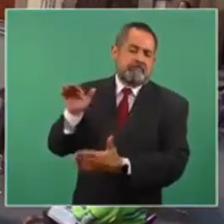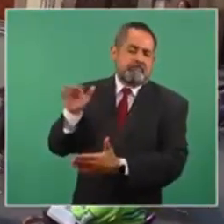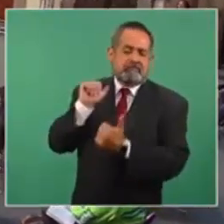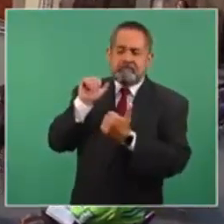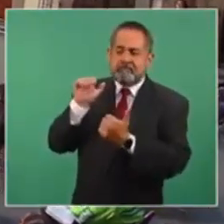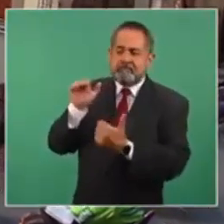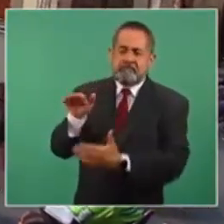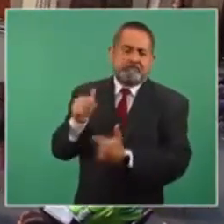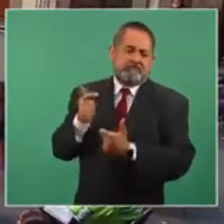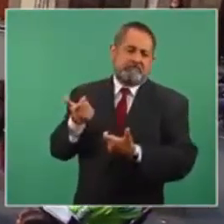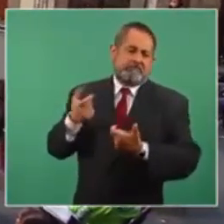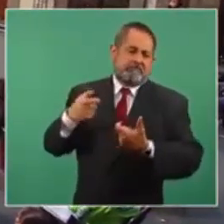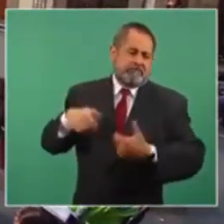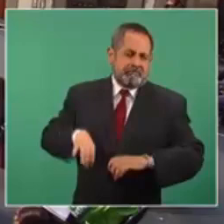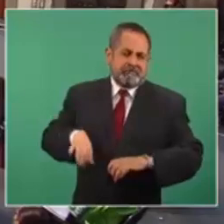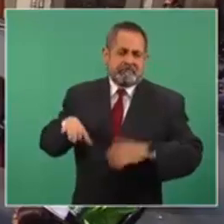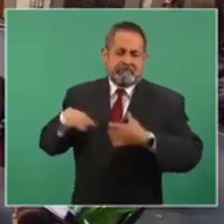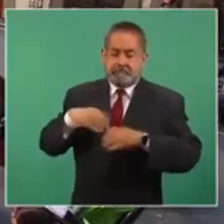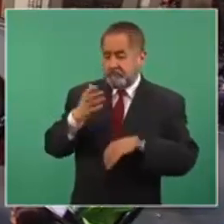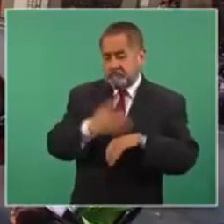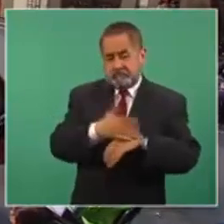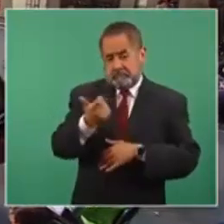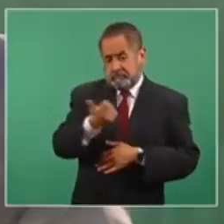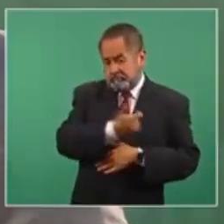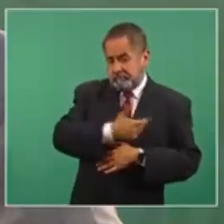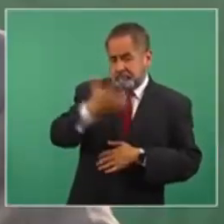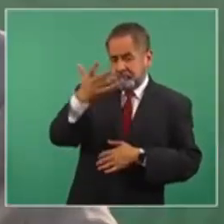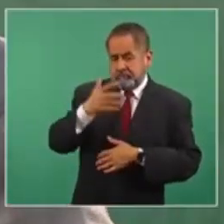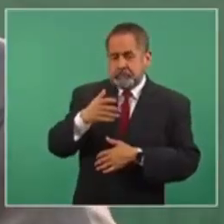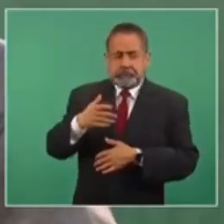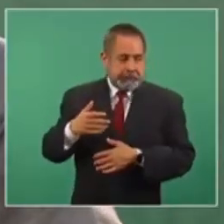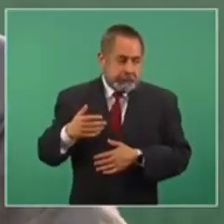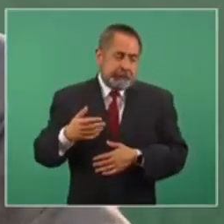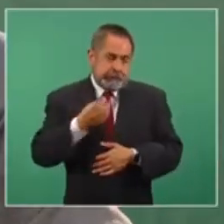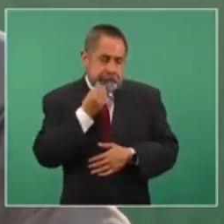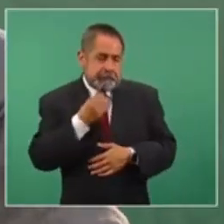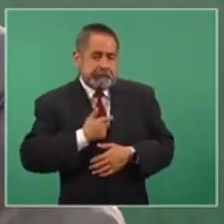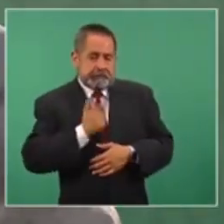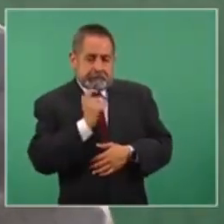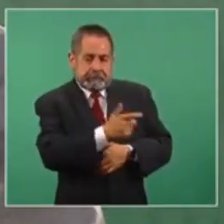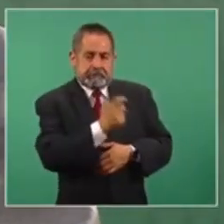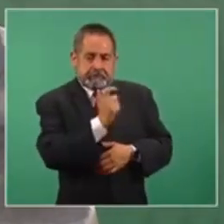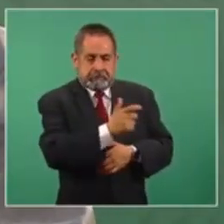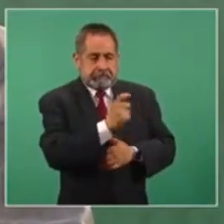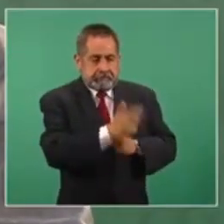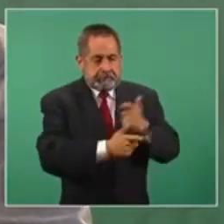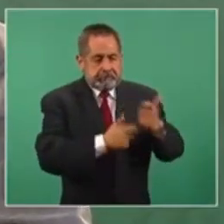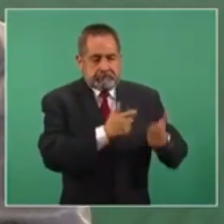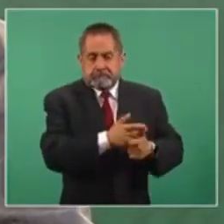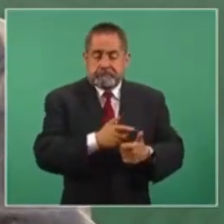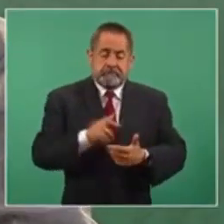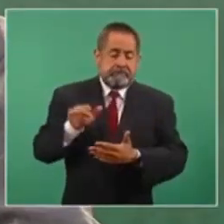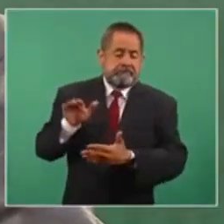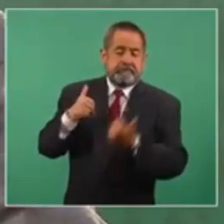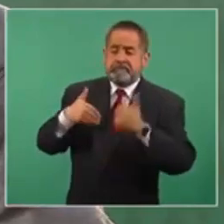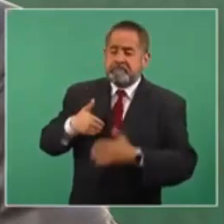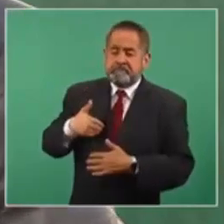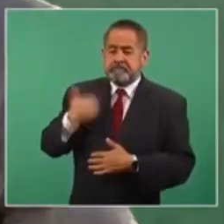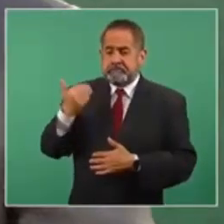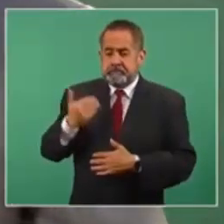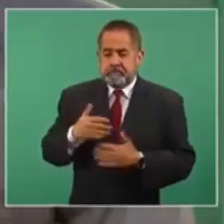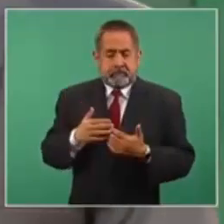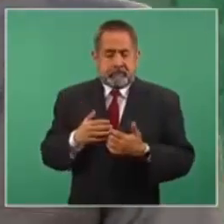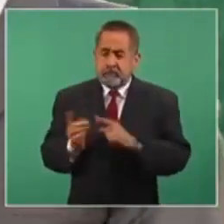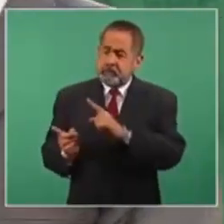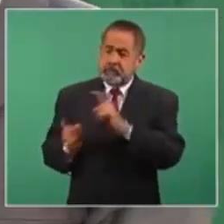vendían la energía eléctrica a precios elevadísimos, se les tenía que entregar subsidios y se le